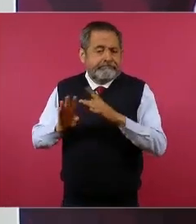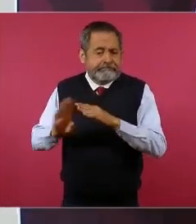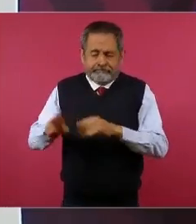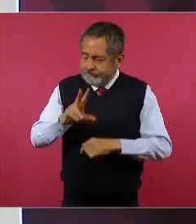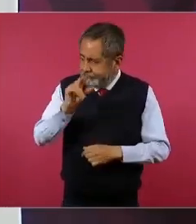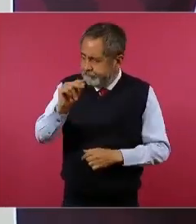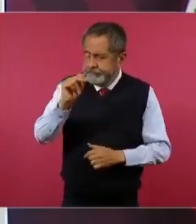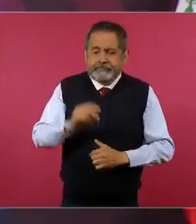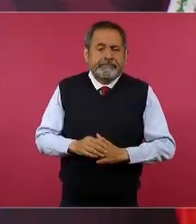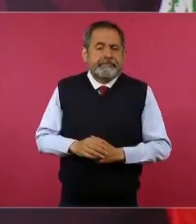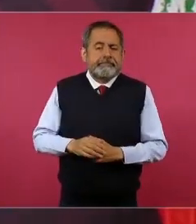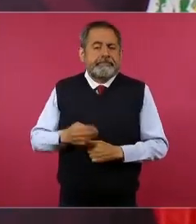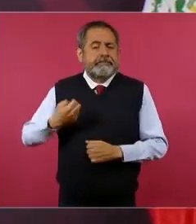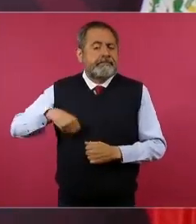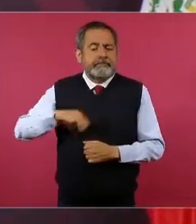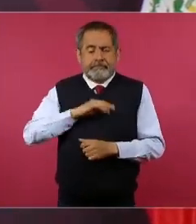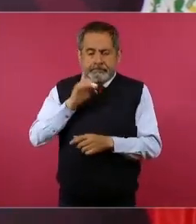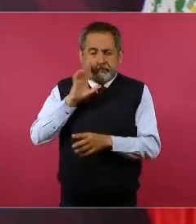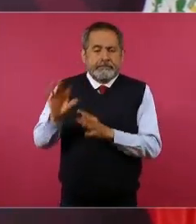Pero nosotros estamos